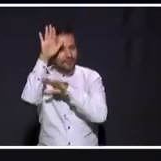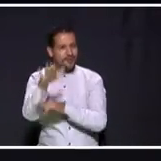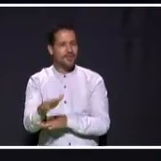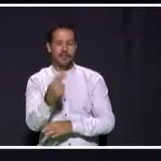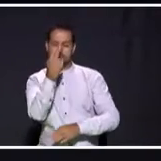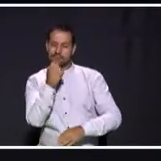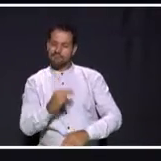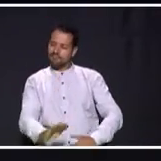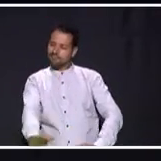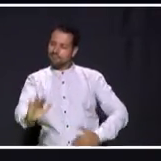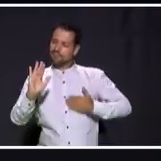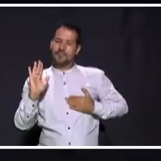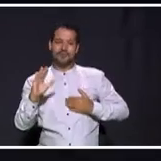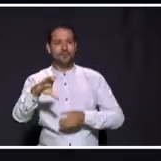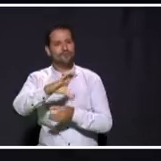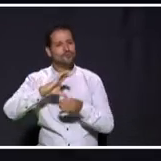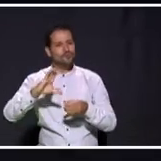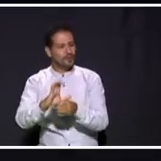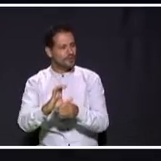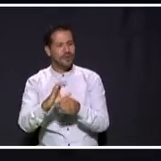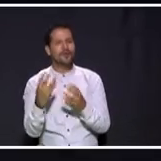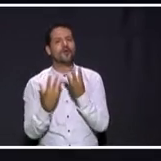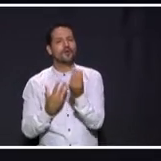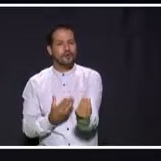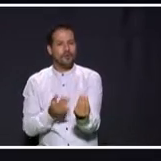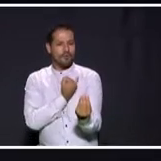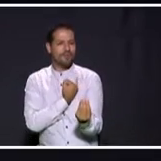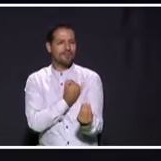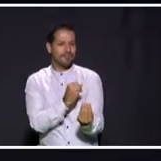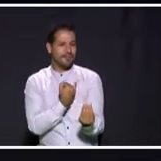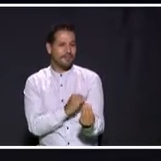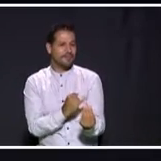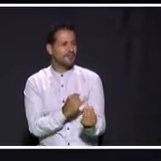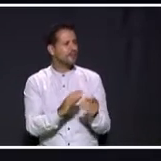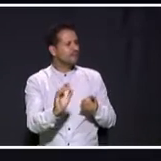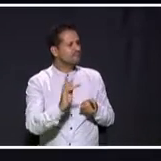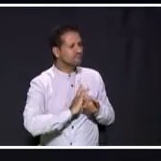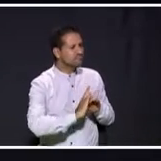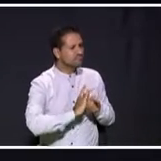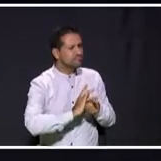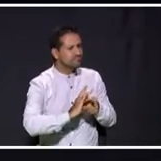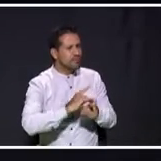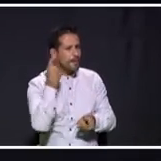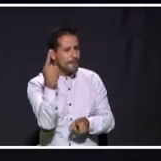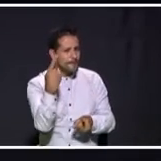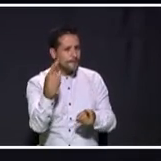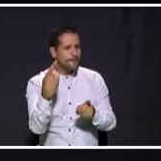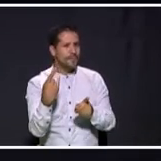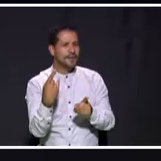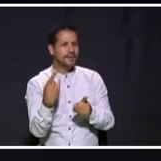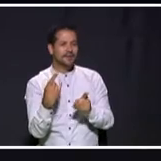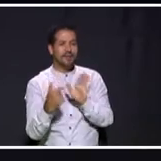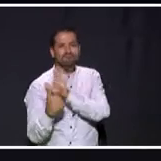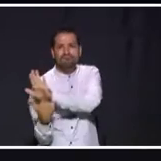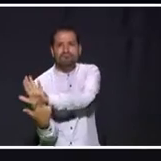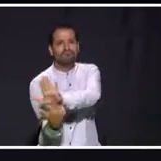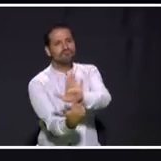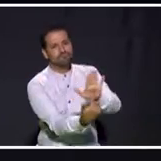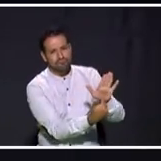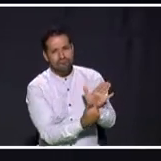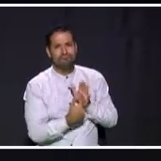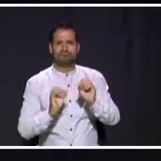ciudadano es un movimiento independiente que ha practicado una política transparente pensando en el bien común con más de 20